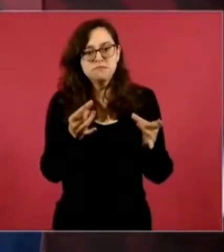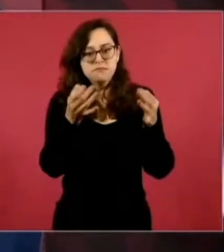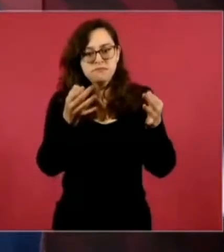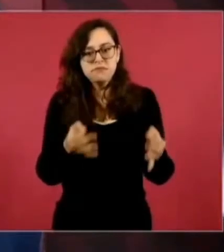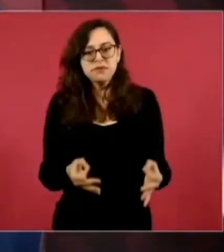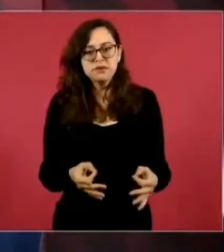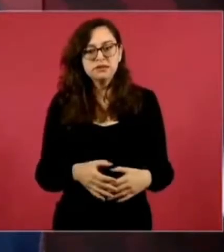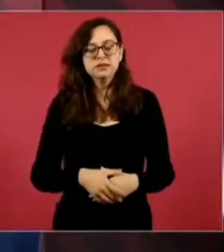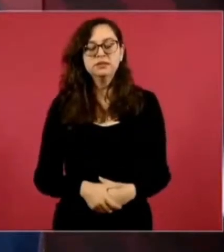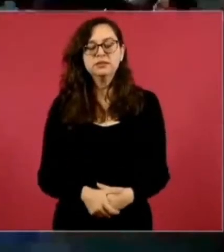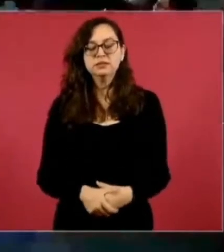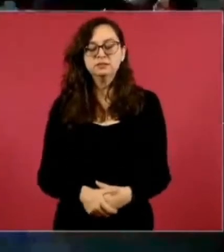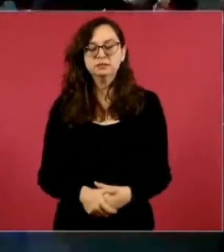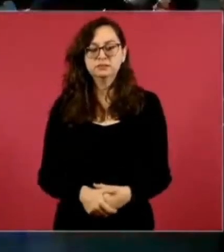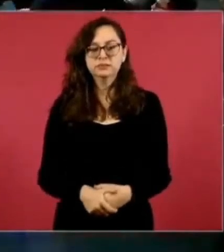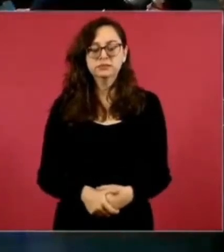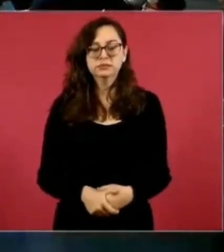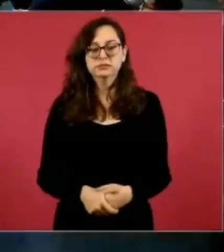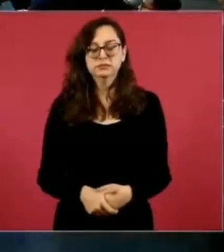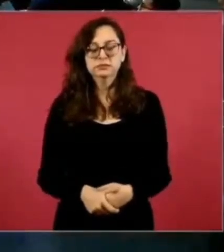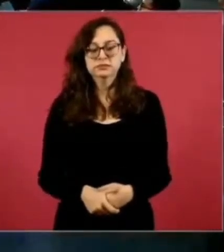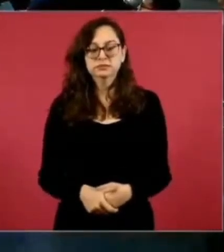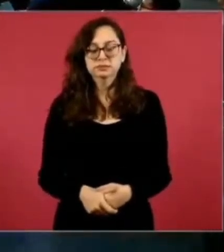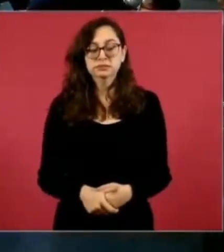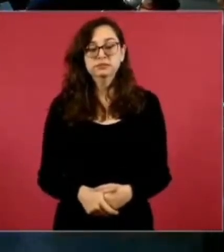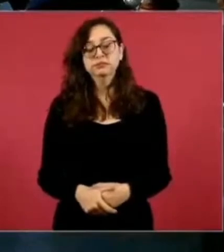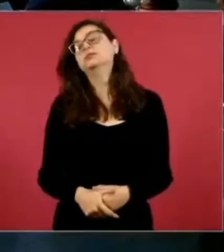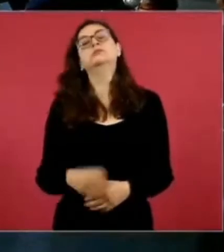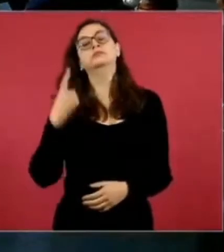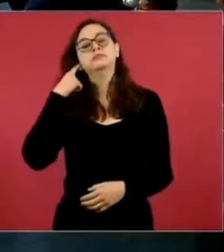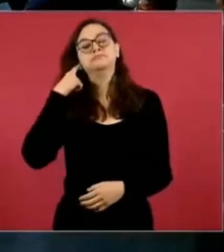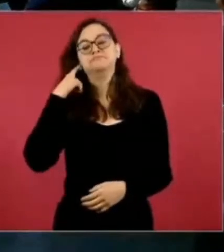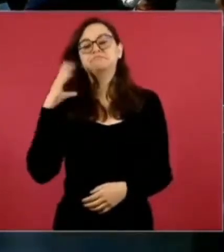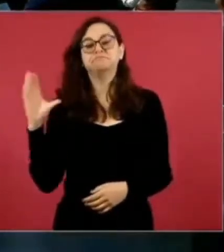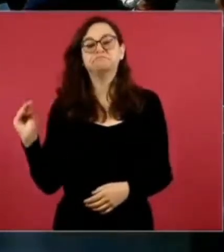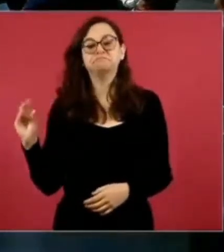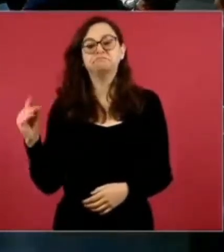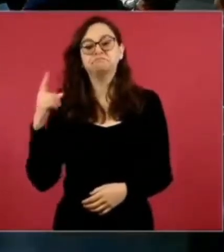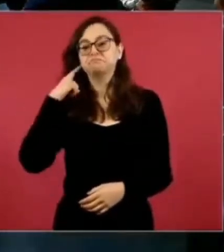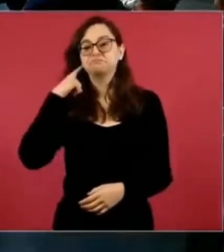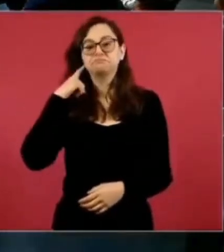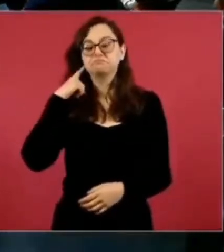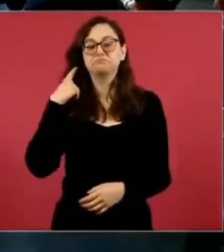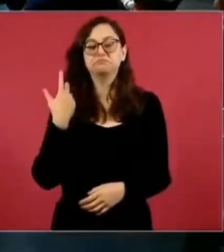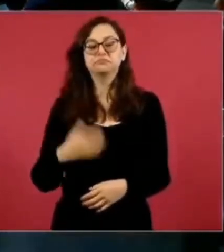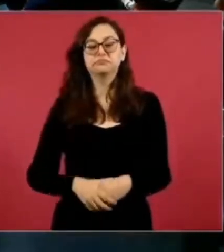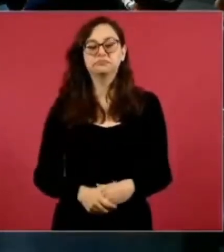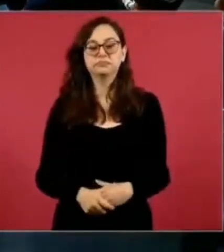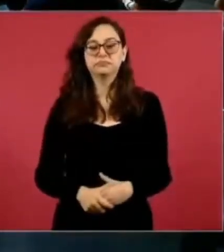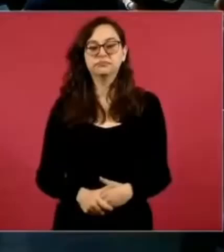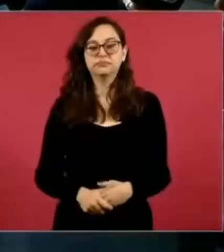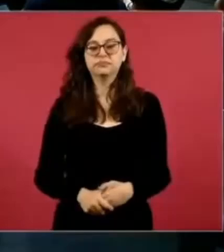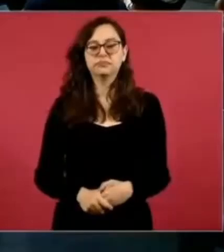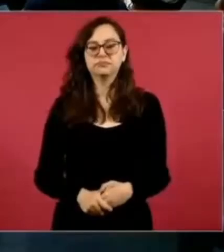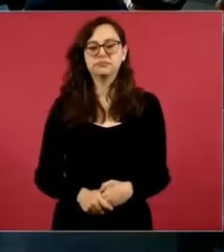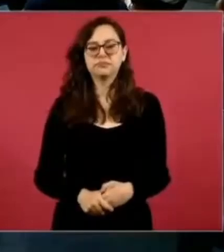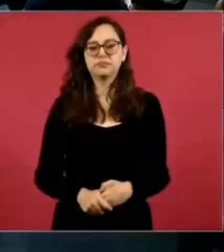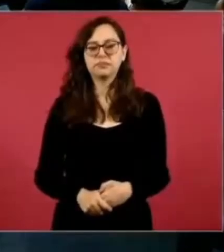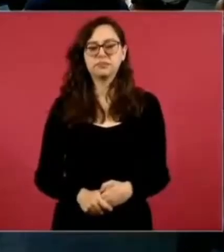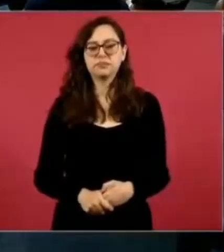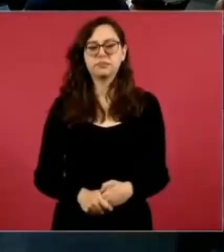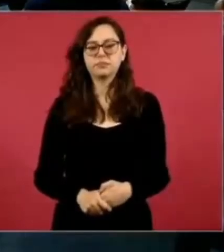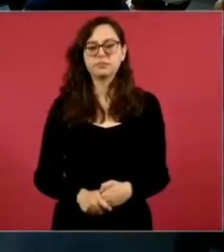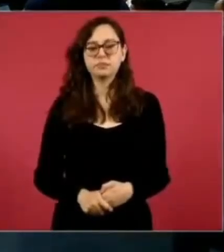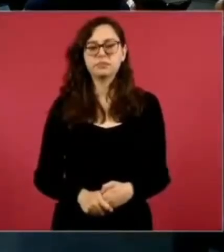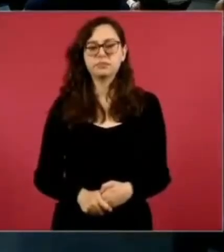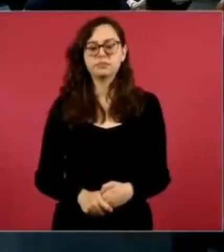Presidente, el embajador le hace un llamado directo a usted de no pelearse por las diferencias que hay por la